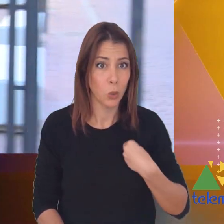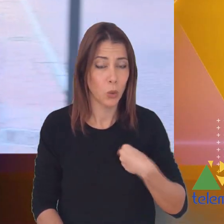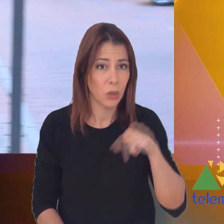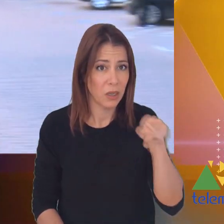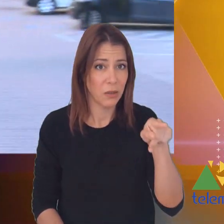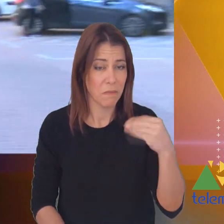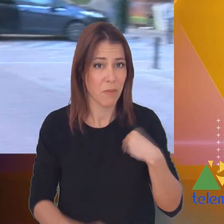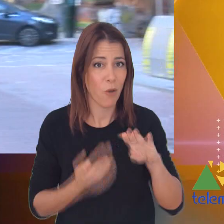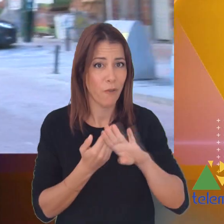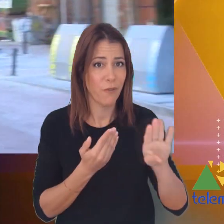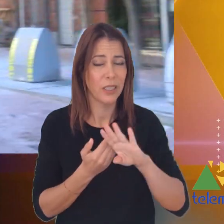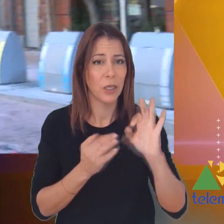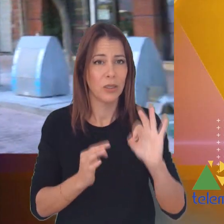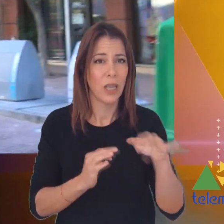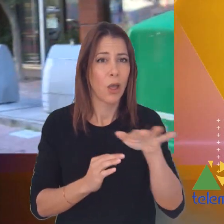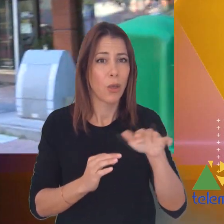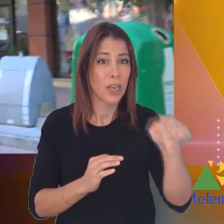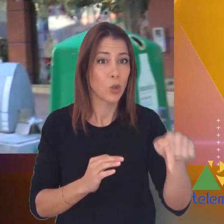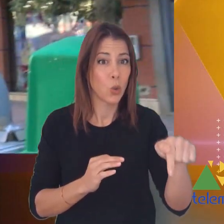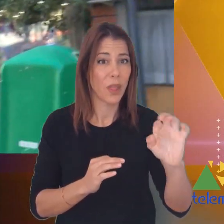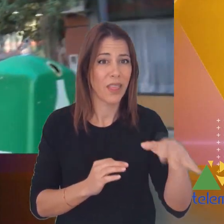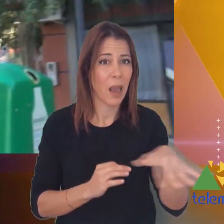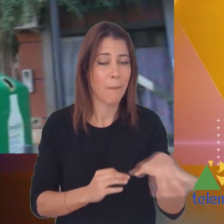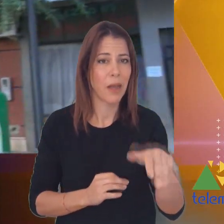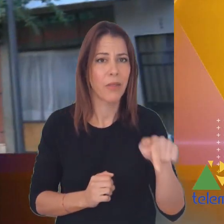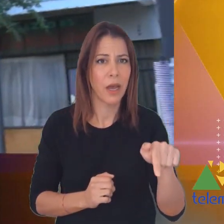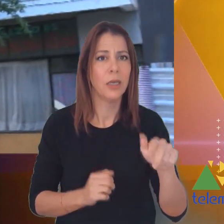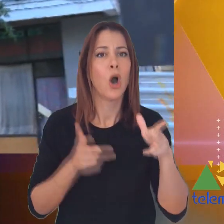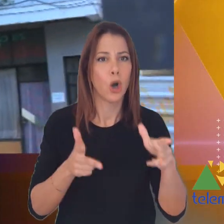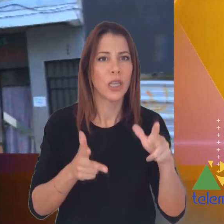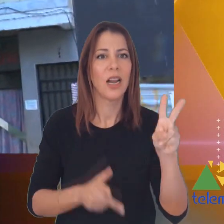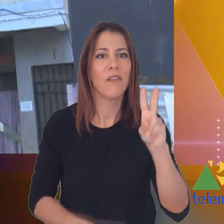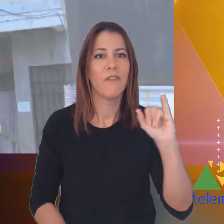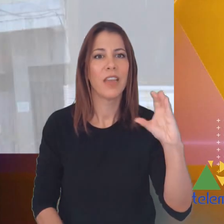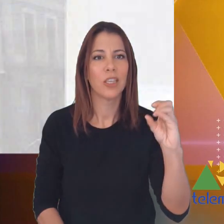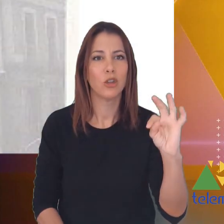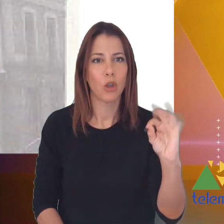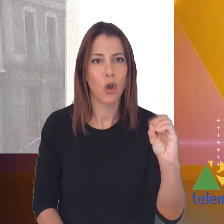justo en la parte sur de la plaza, estuvo el Hotel Victoria, a